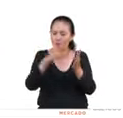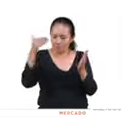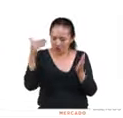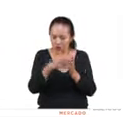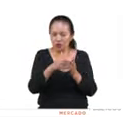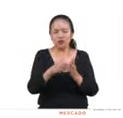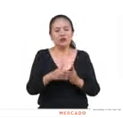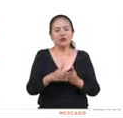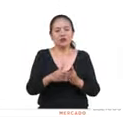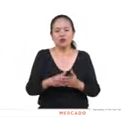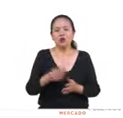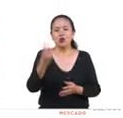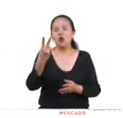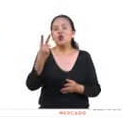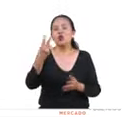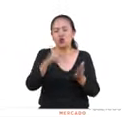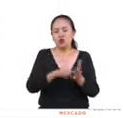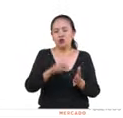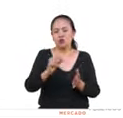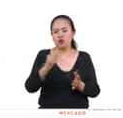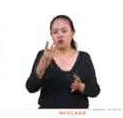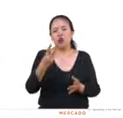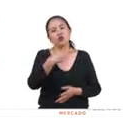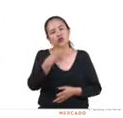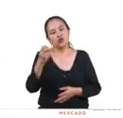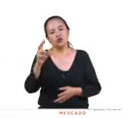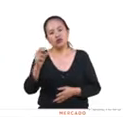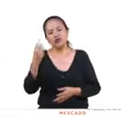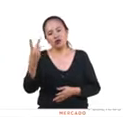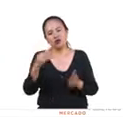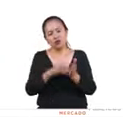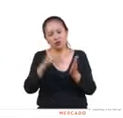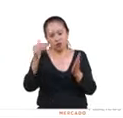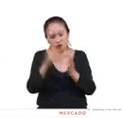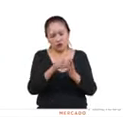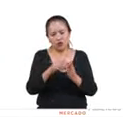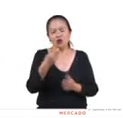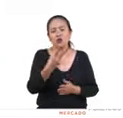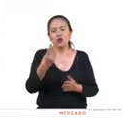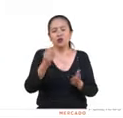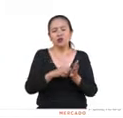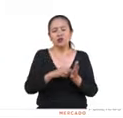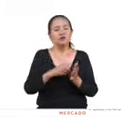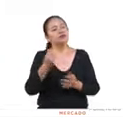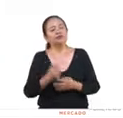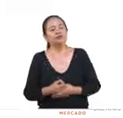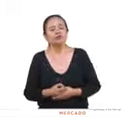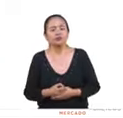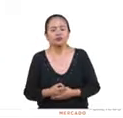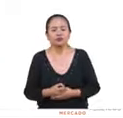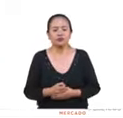conjunta, 2021, 332 millones, 2022, 362